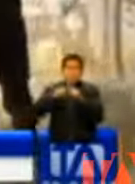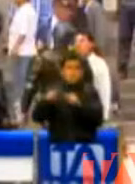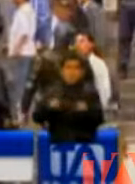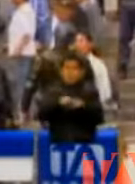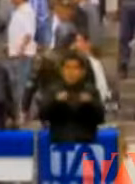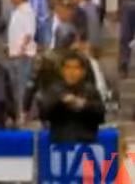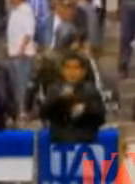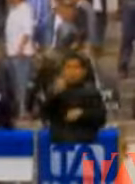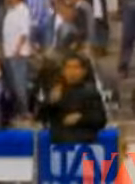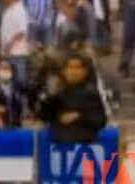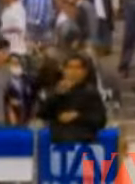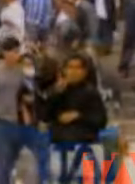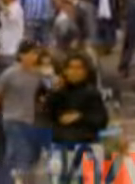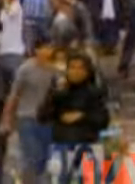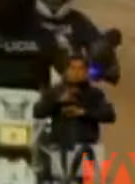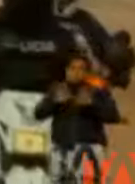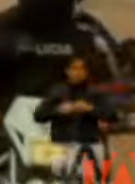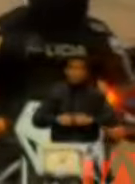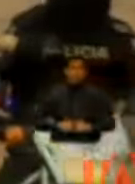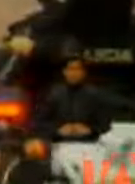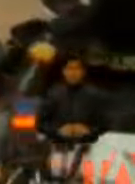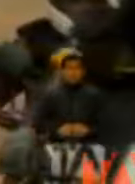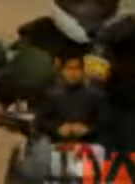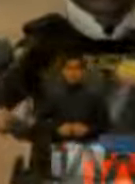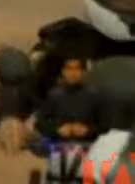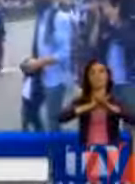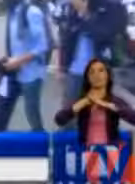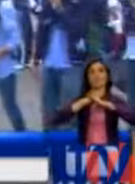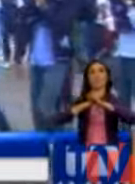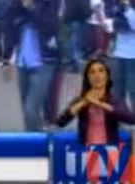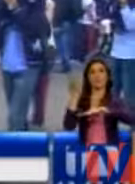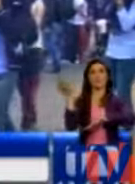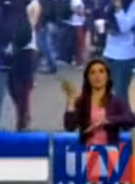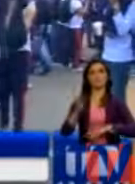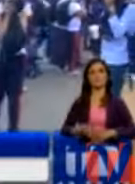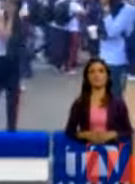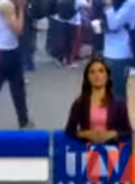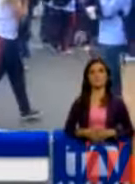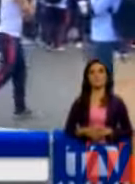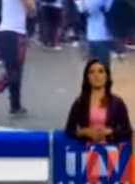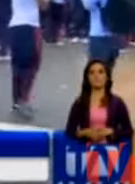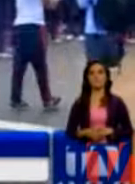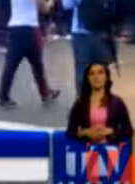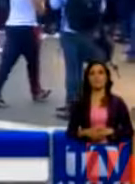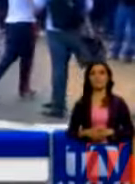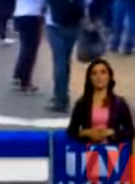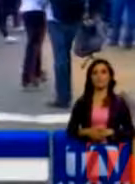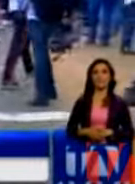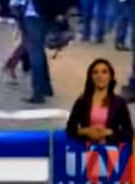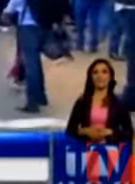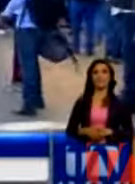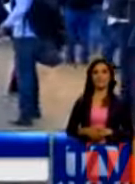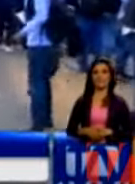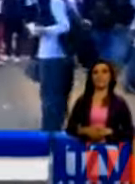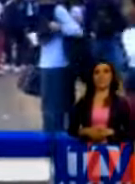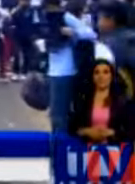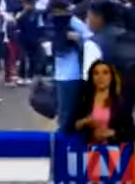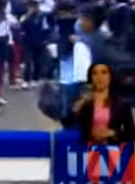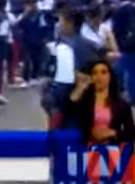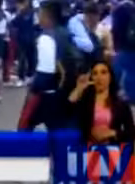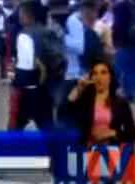fueron detenidos el lunes. En Quito, Freddy Paredes, 24 horas. Las imágenes se encuentran cerradas. Desde la